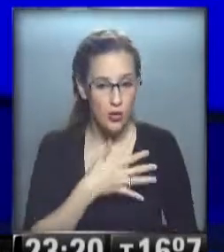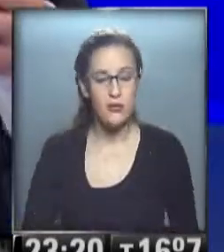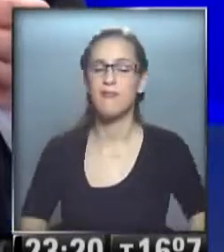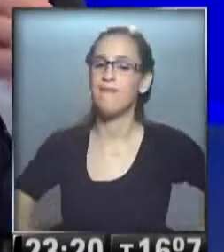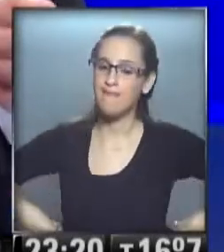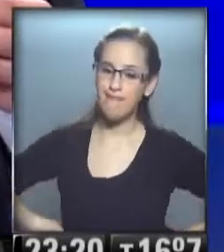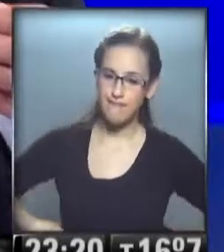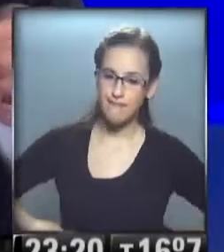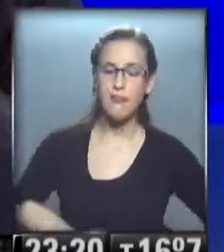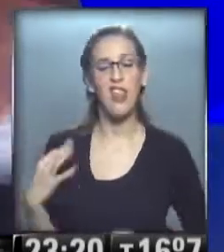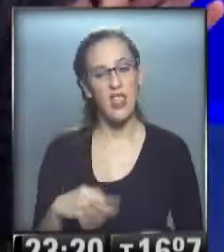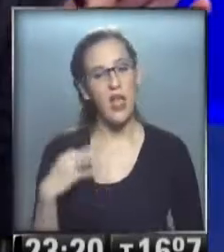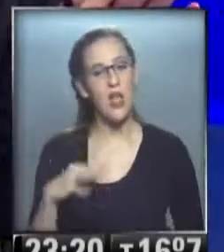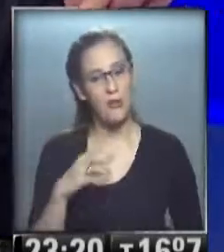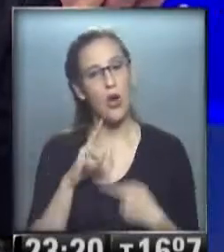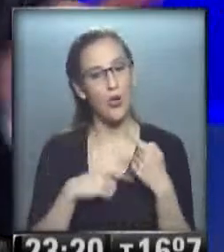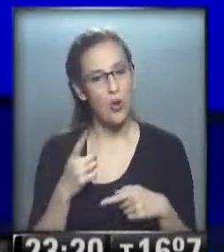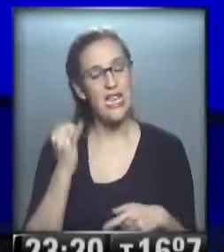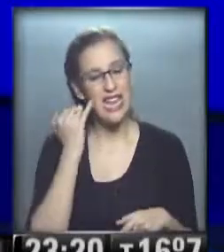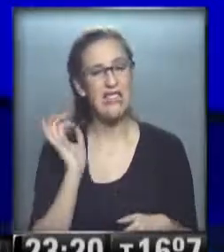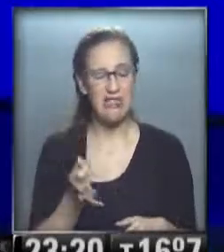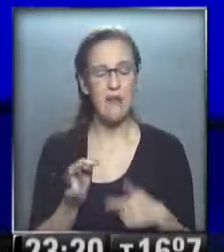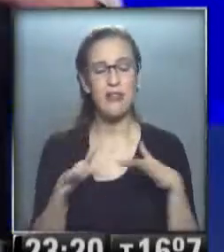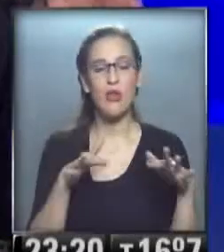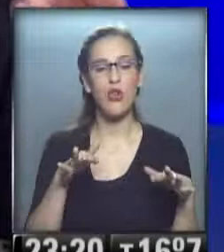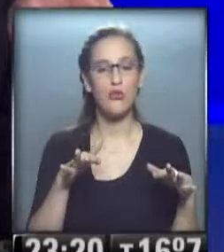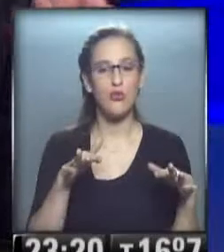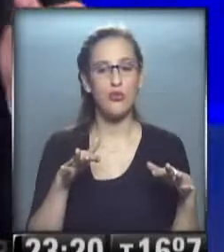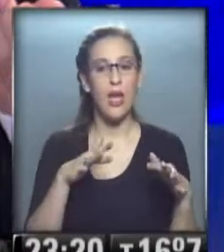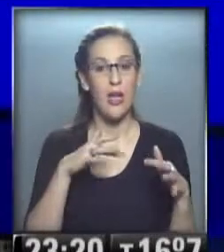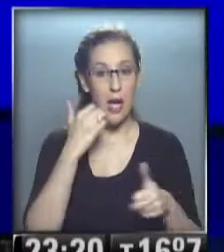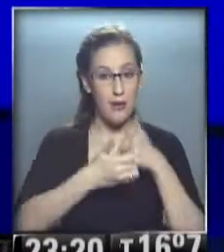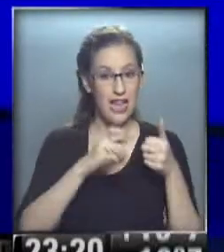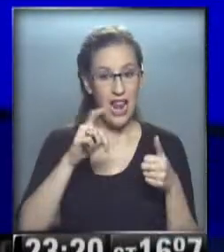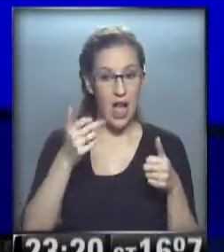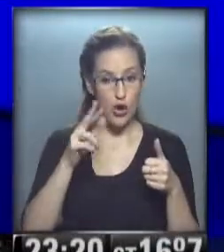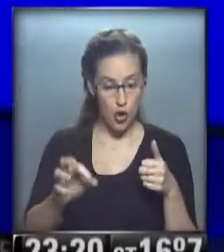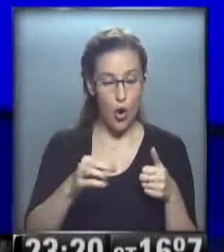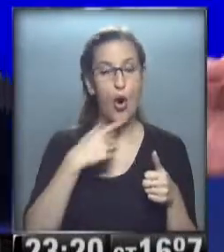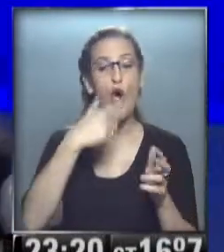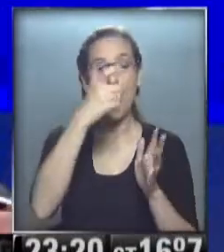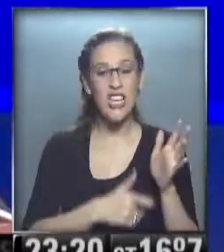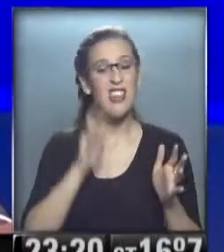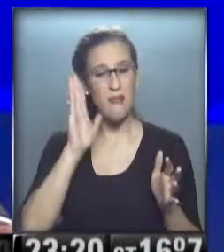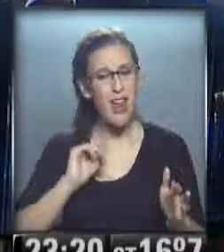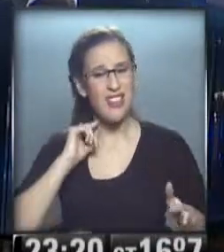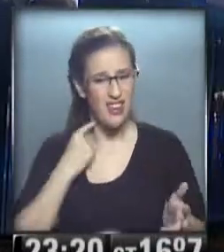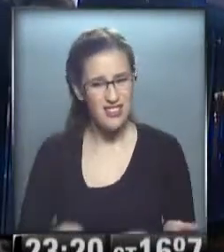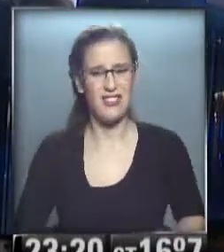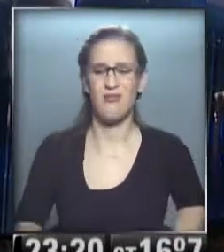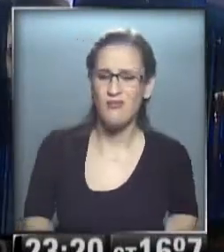en estar auspiciados por Claro, que ya sabemos todo lo que eso significa y todo lo que sí nos pasa hasta ahora. Y además vamos a dar la lista martes 13. Yo, la